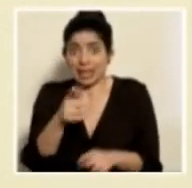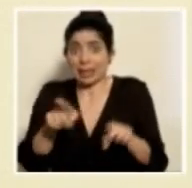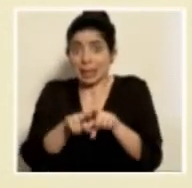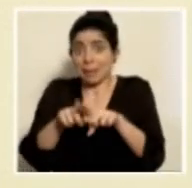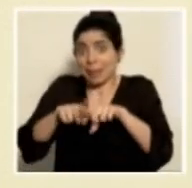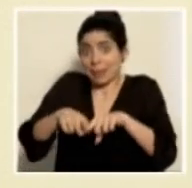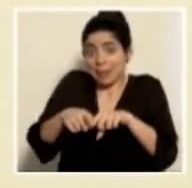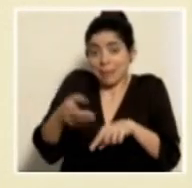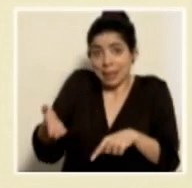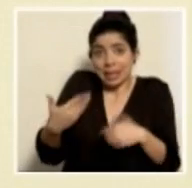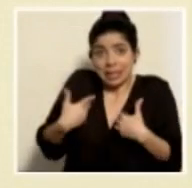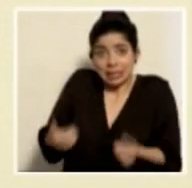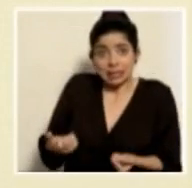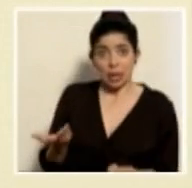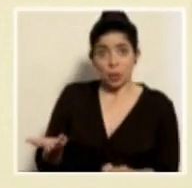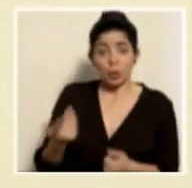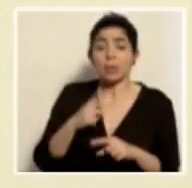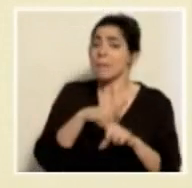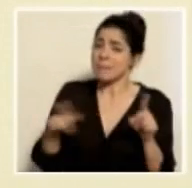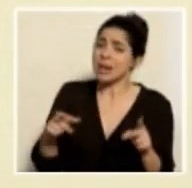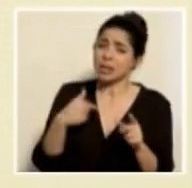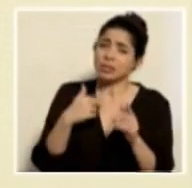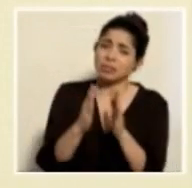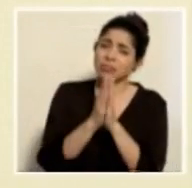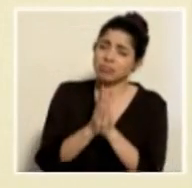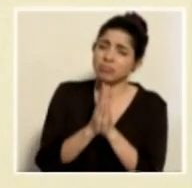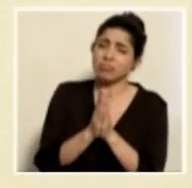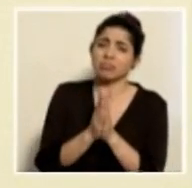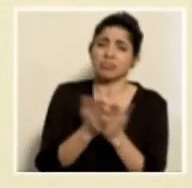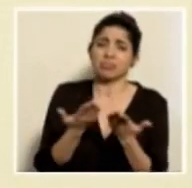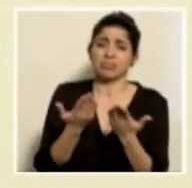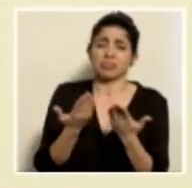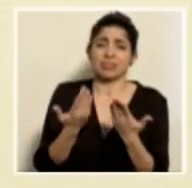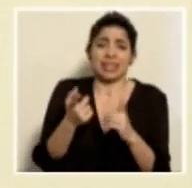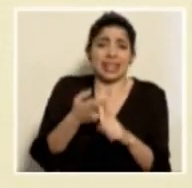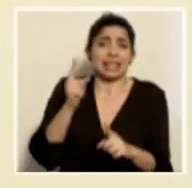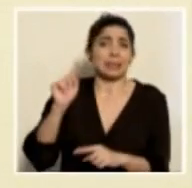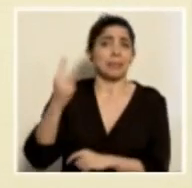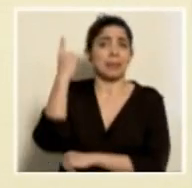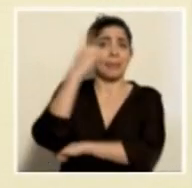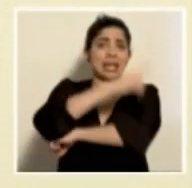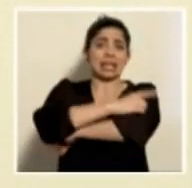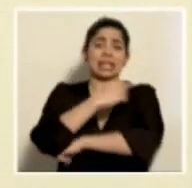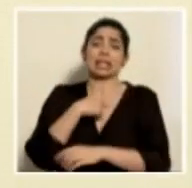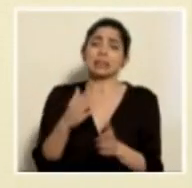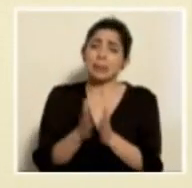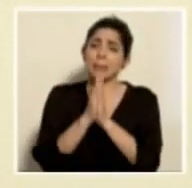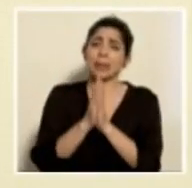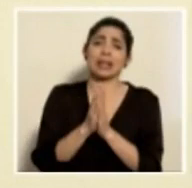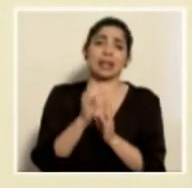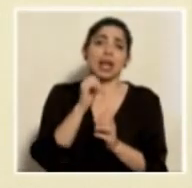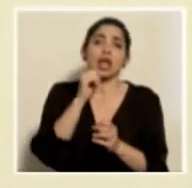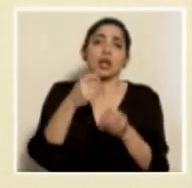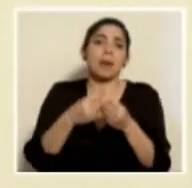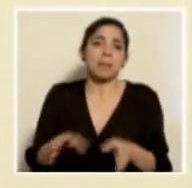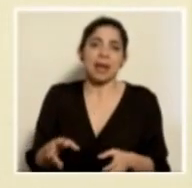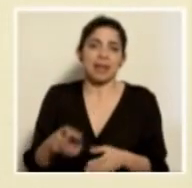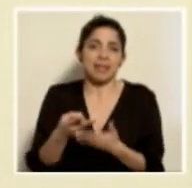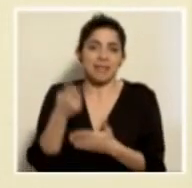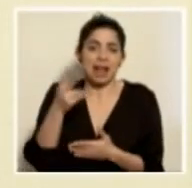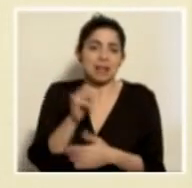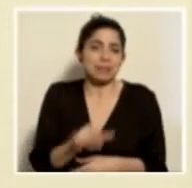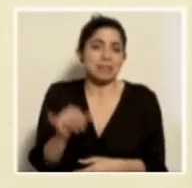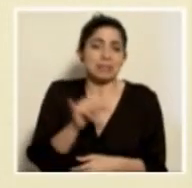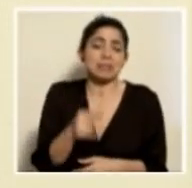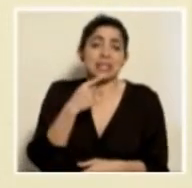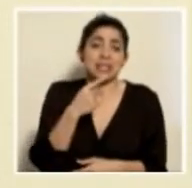esto. Pero en realidad sí es una solicitud que la ha mantenido desde el primer día y que no deja de ser válida. Y que todas esas